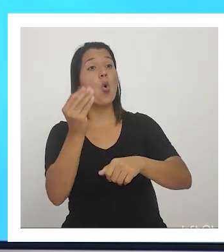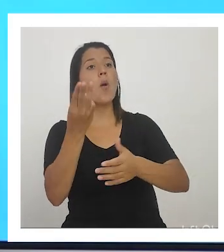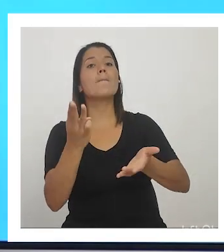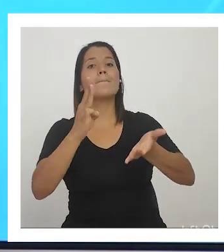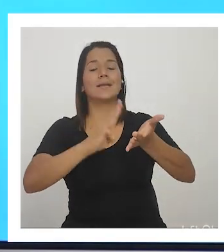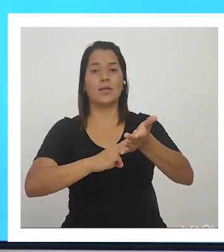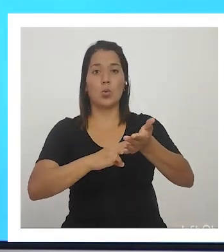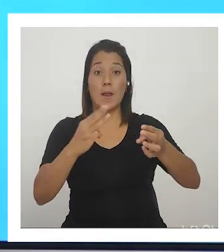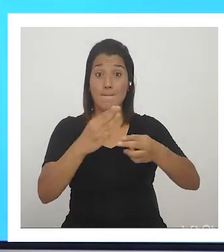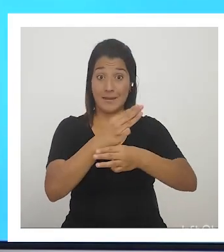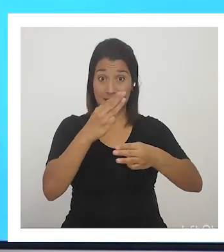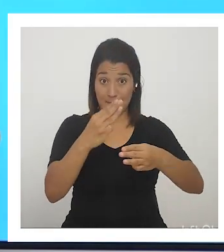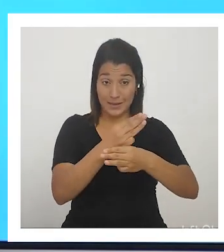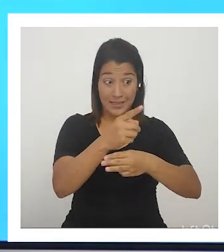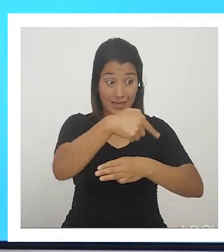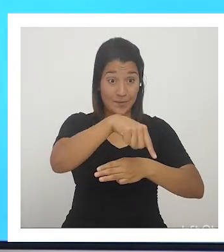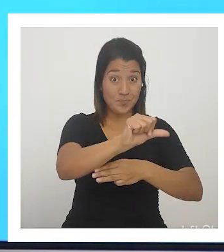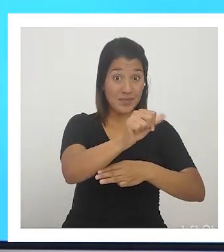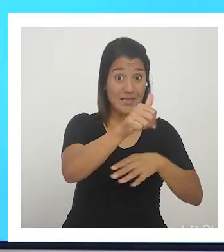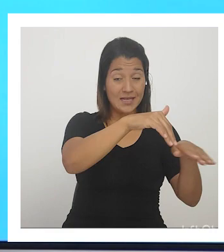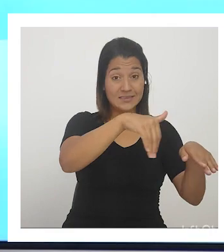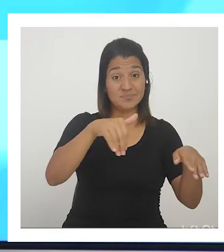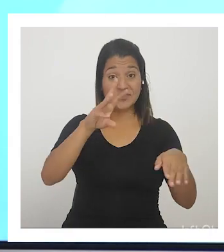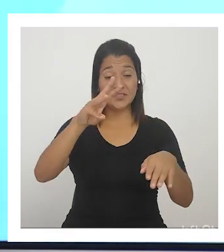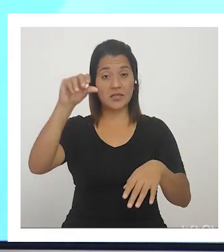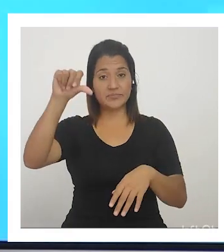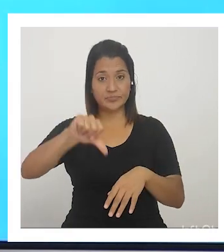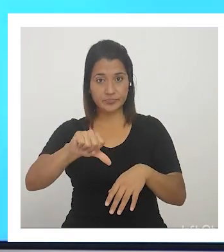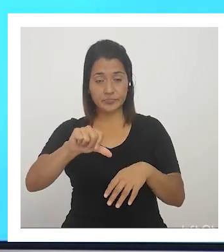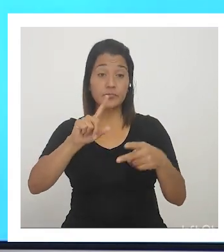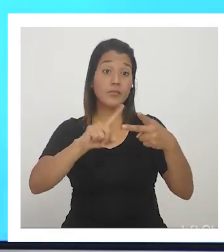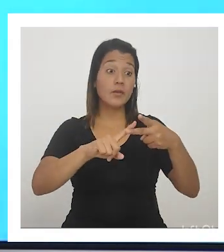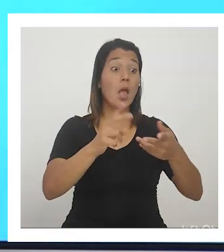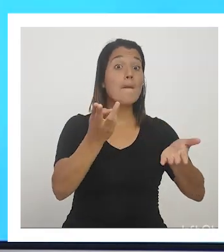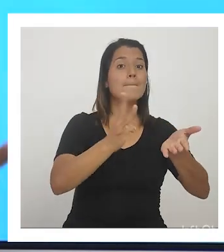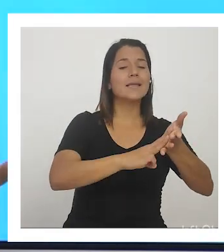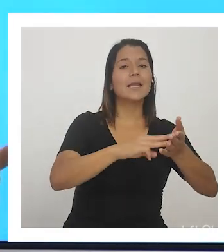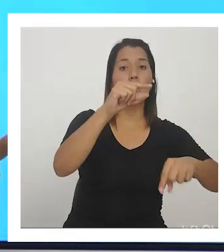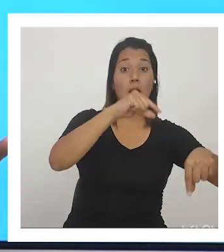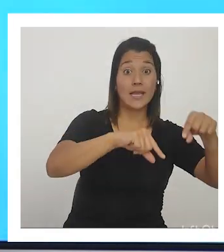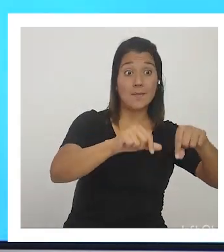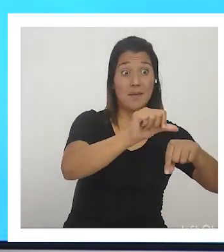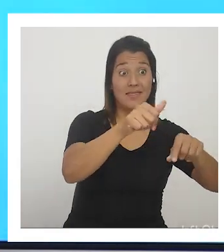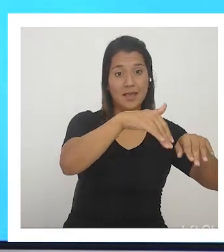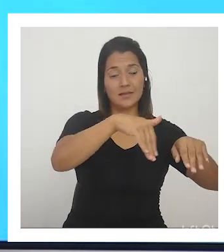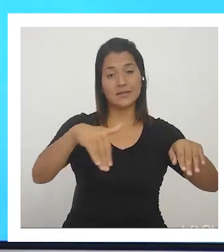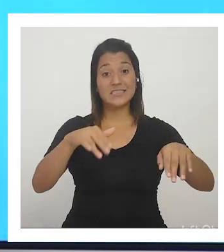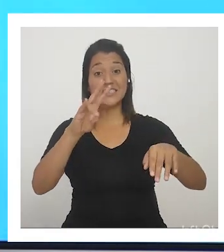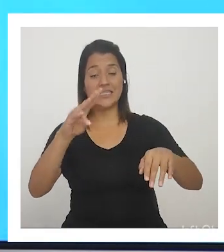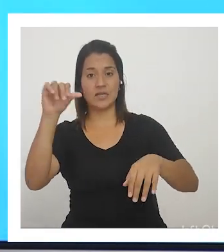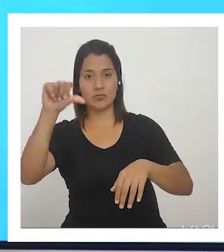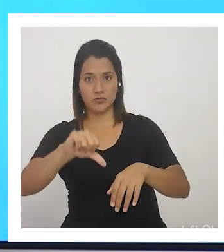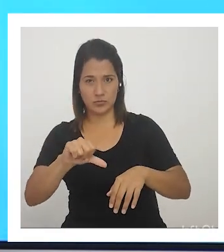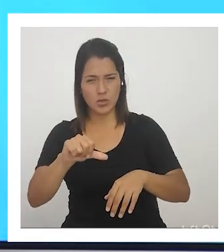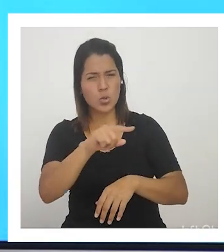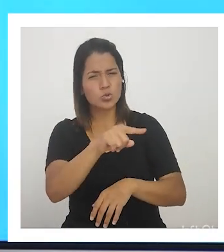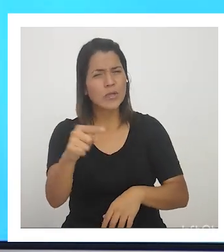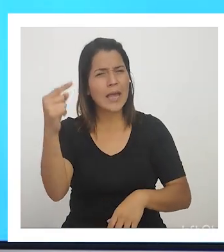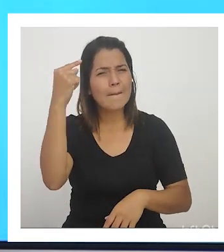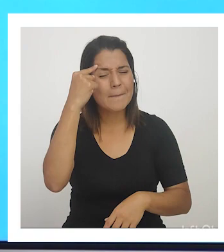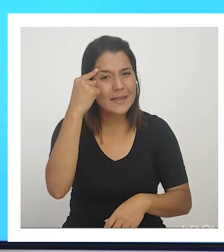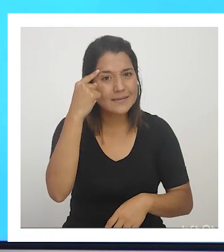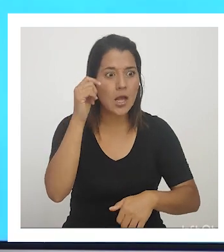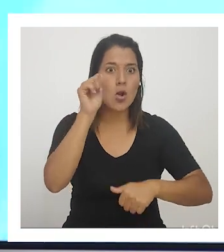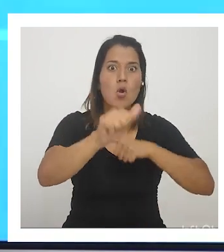en ese curso lo pierden 6. Y los que llevan química, de 10 lo pierden 7. Pónganse a empezar los esfuerzos que tenemos que hacer